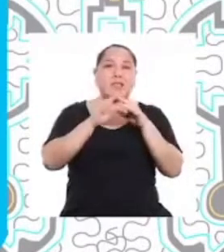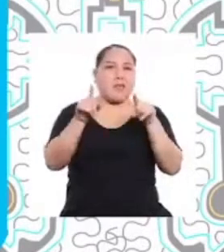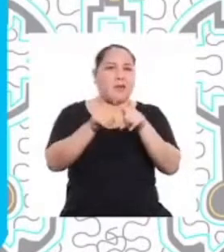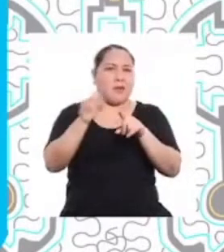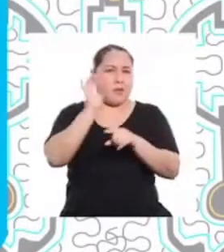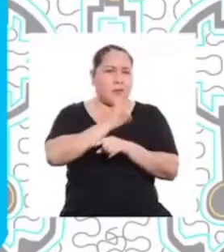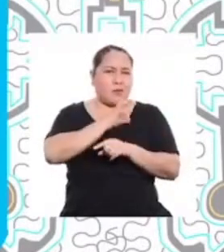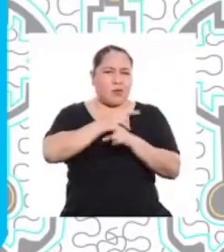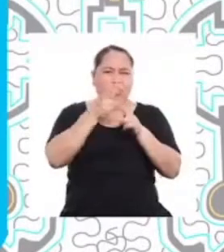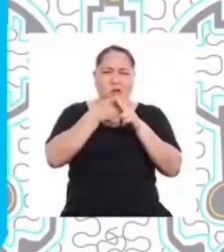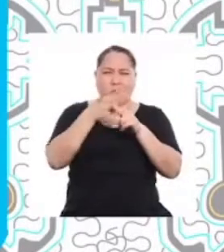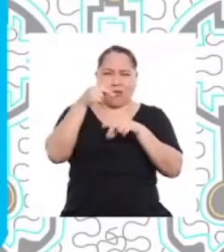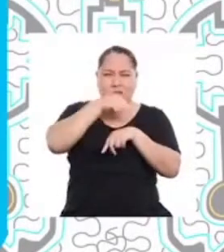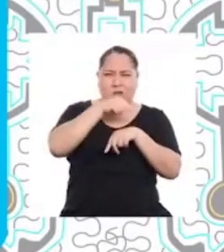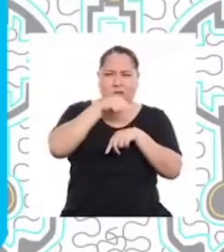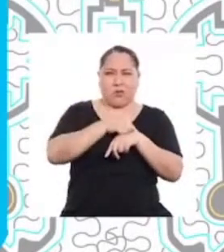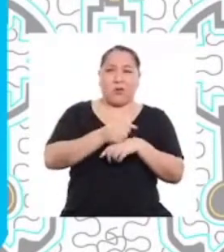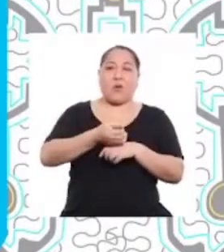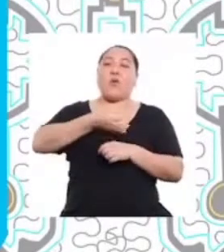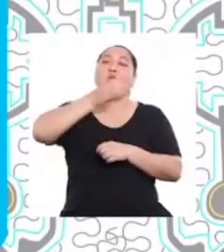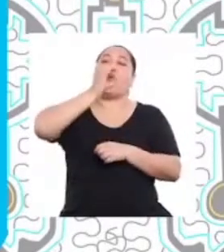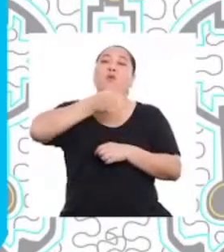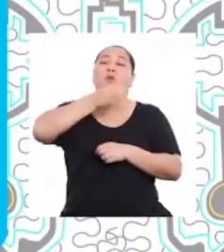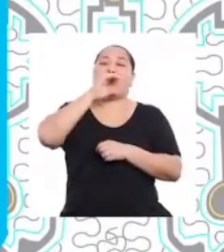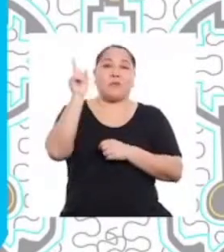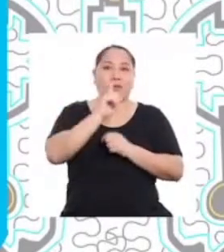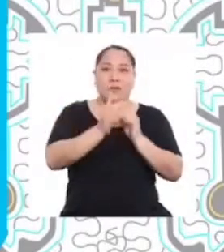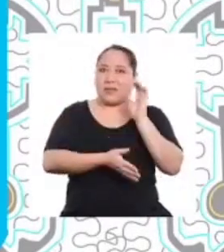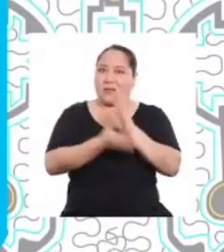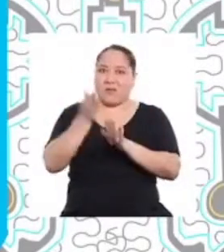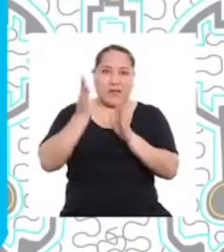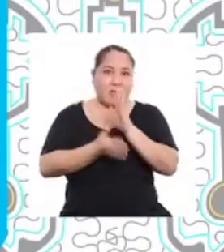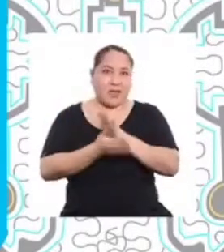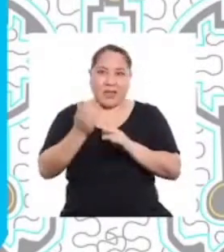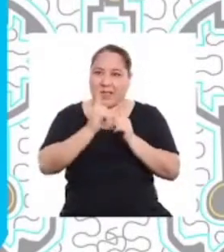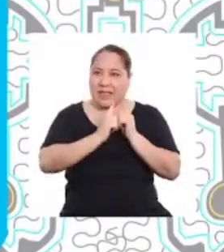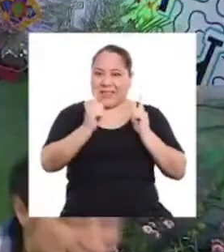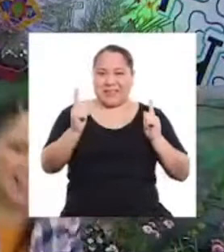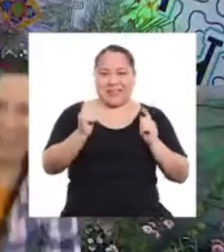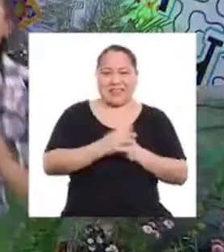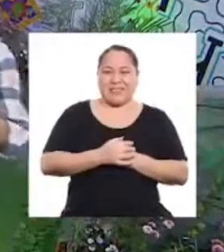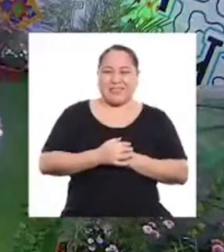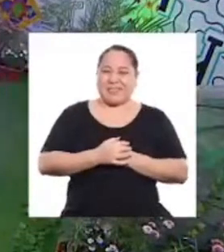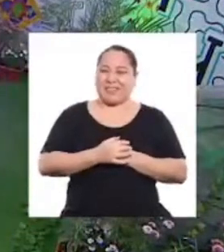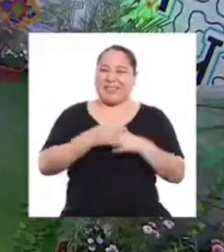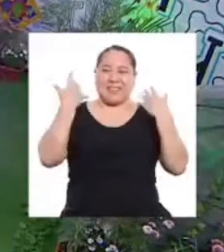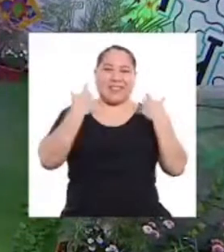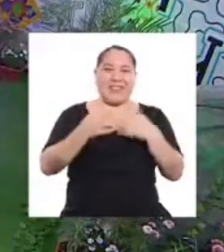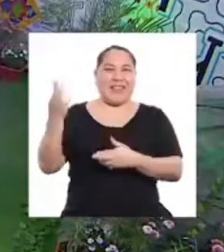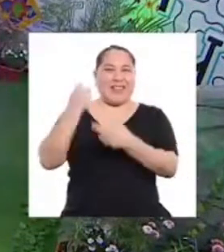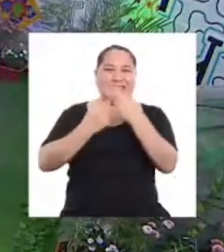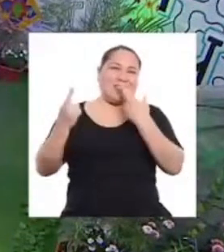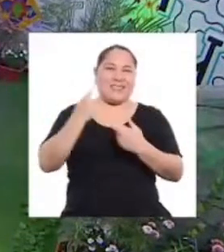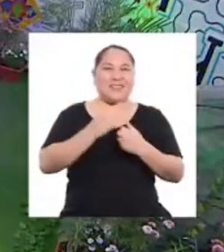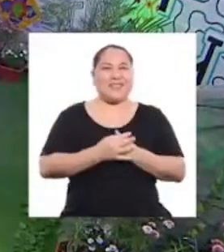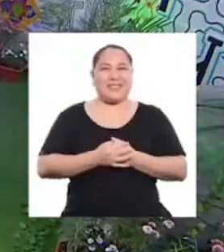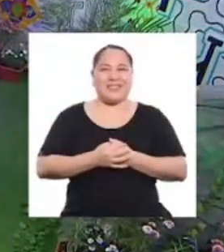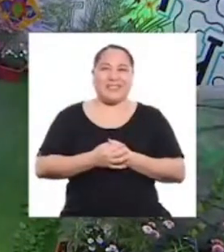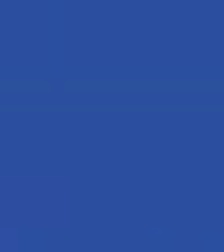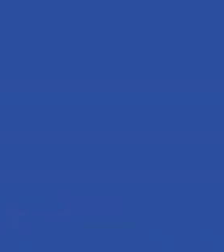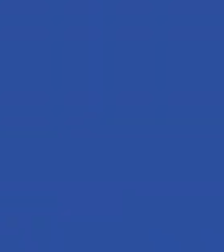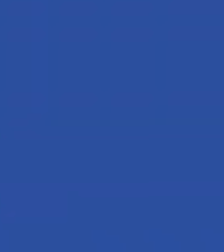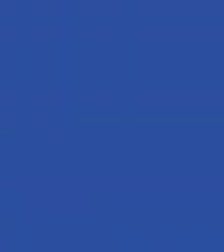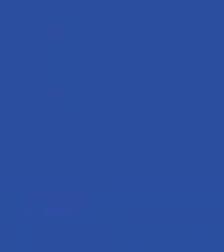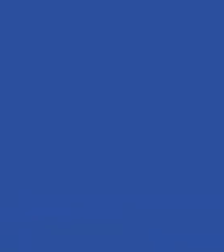pueden aprovechar estos breves minutos para tomar agua. Pero no se vayan muy lejos, ¡que ya